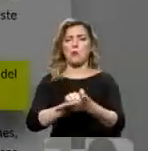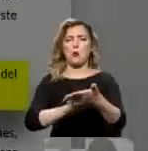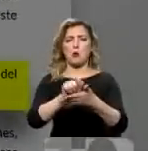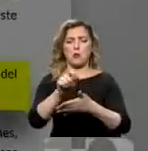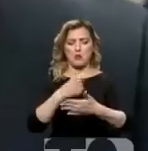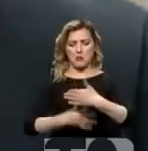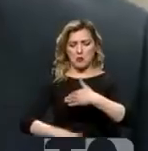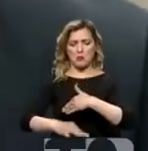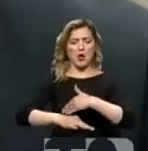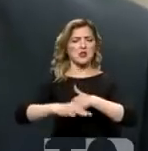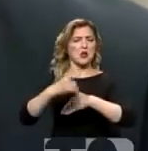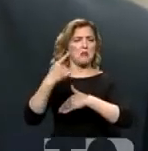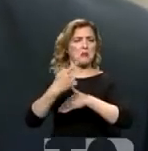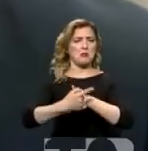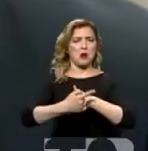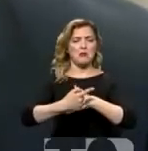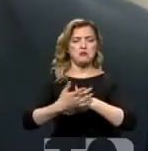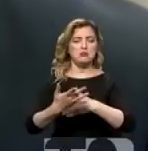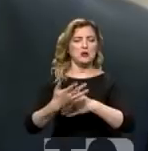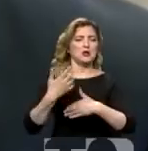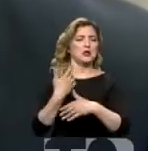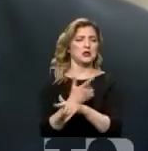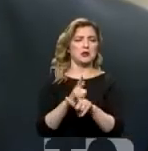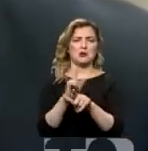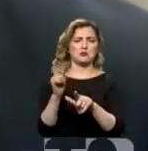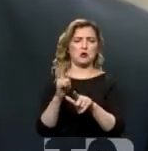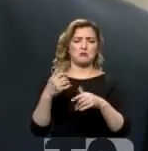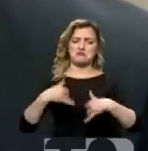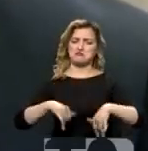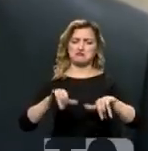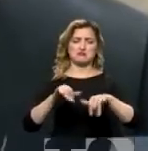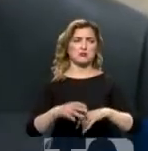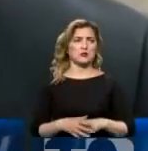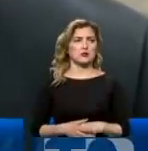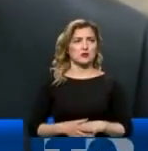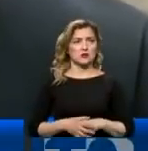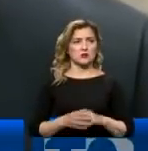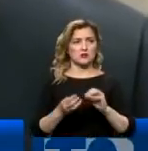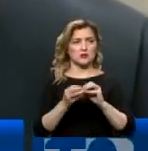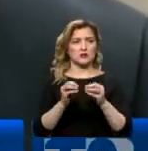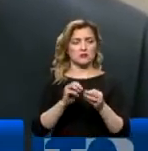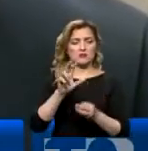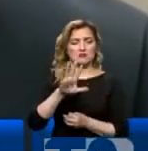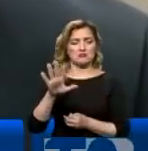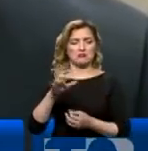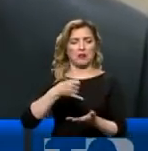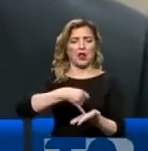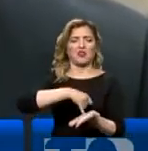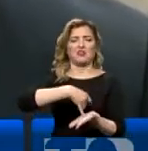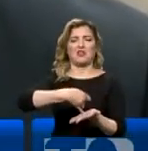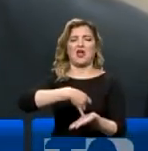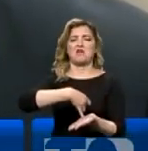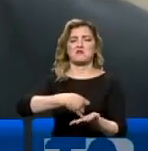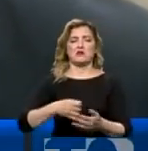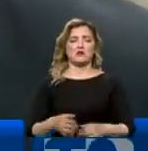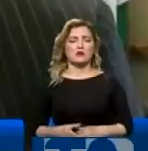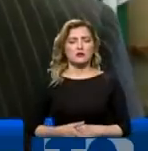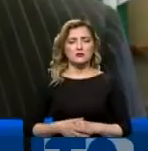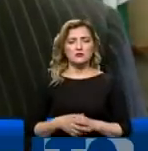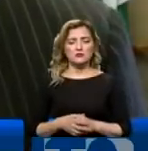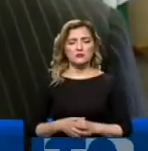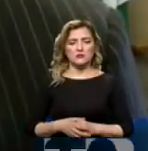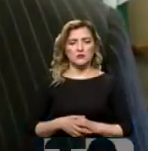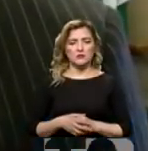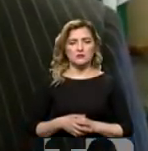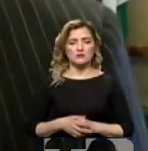por violación. Eso viene a demostrar una debilidad más de lo que el movimiento país viene demostrando en el país. Y